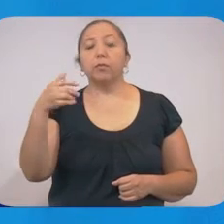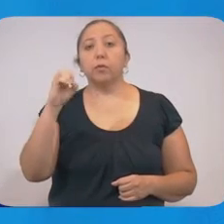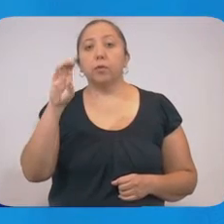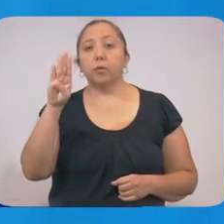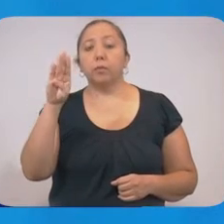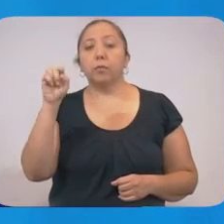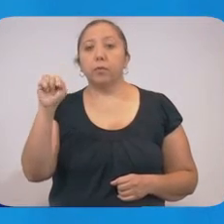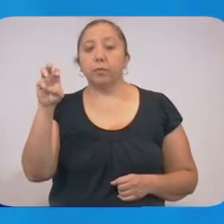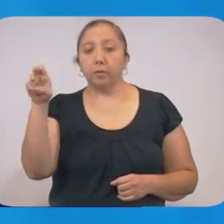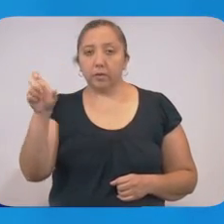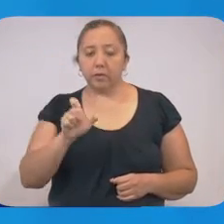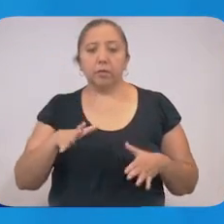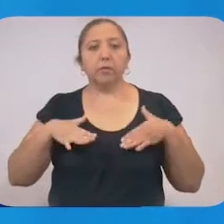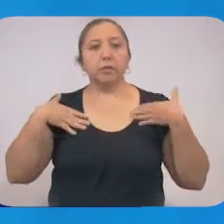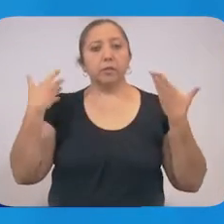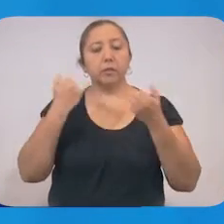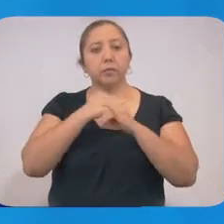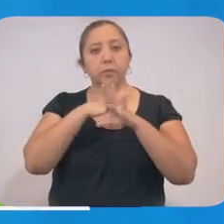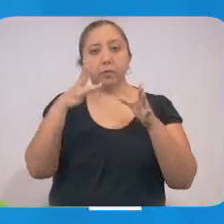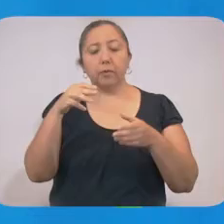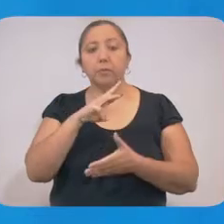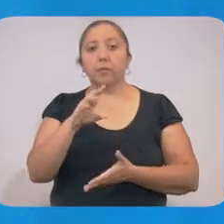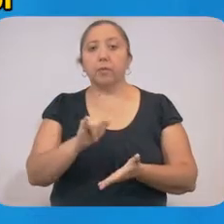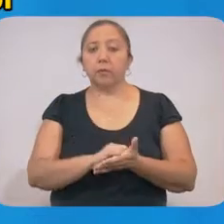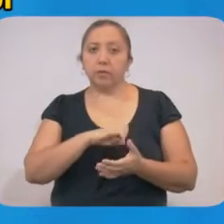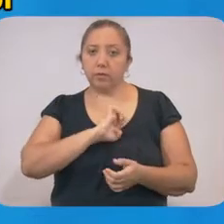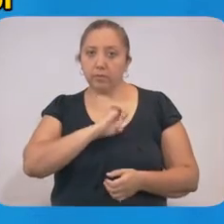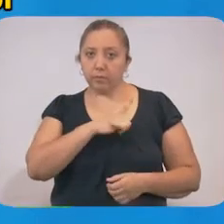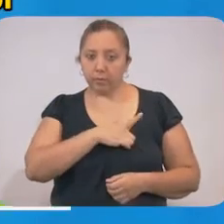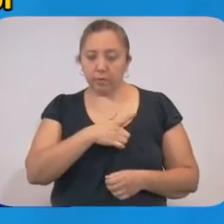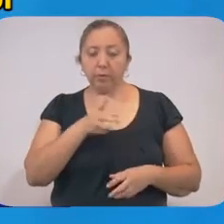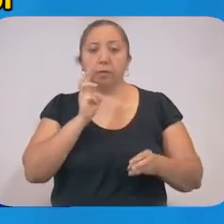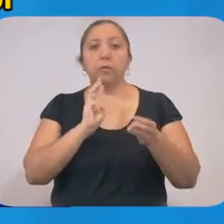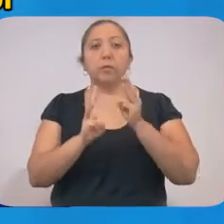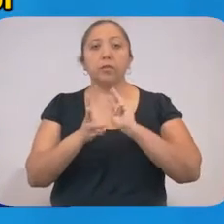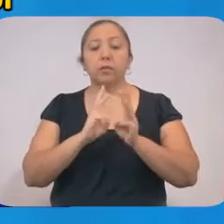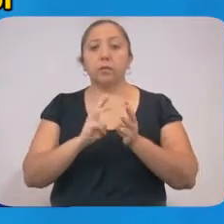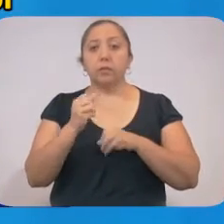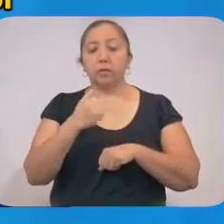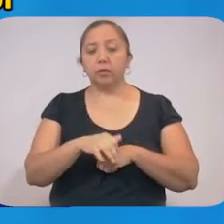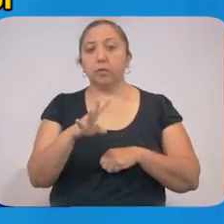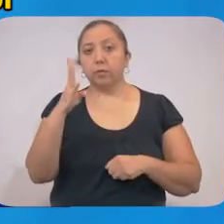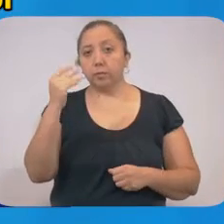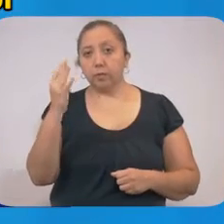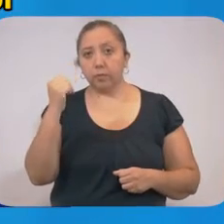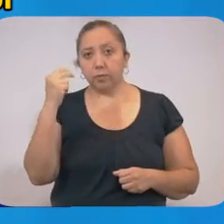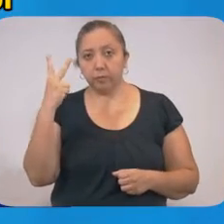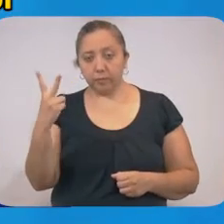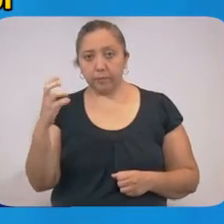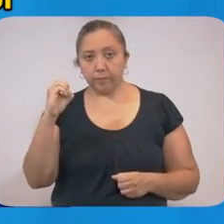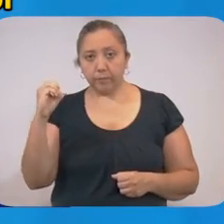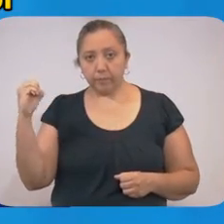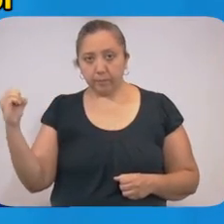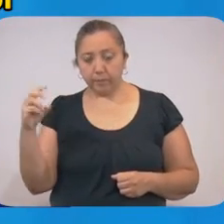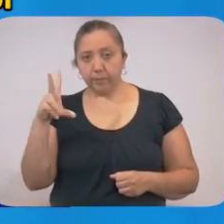coronavirus.yucatan.gov.mx también se ofrece información en maya y en español. El chat de WhatsApp en el número